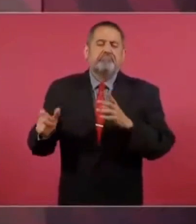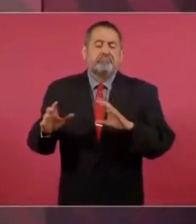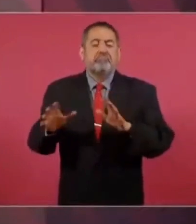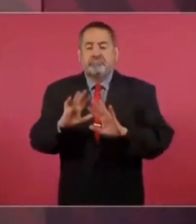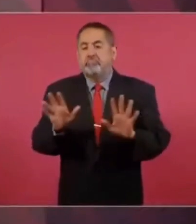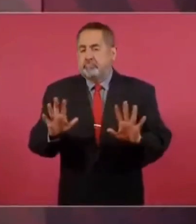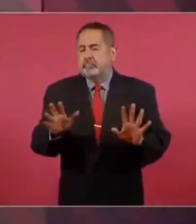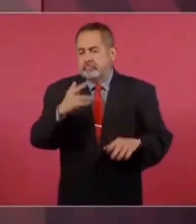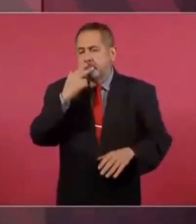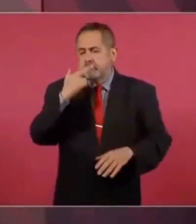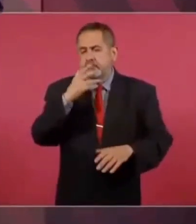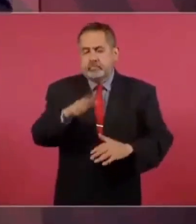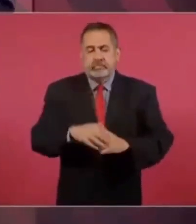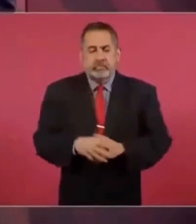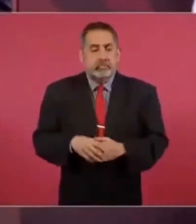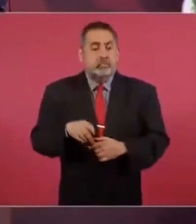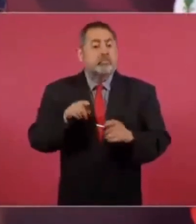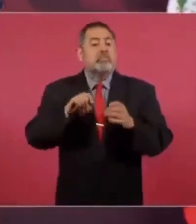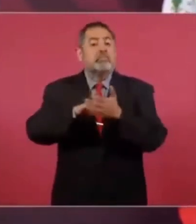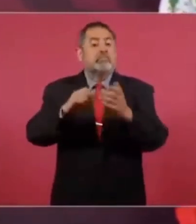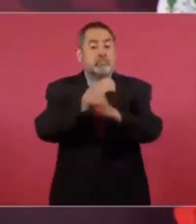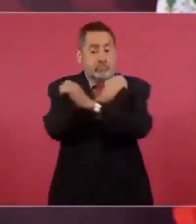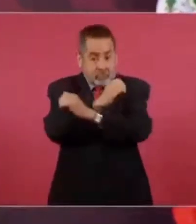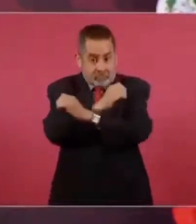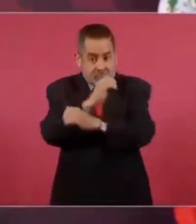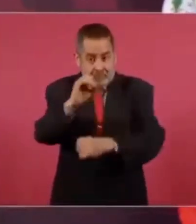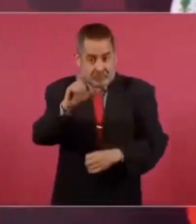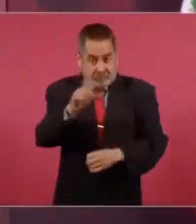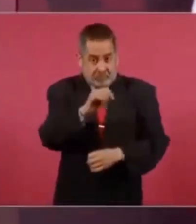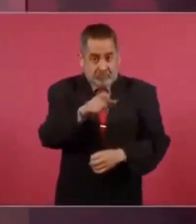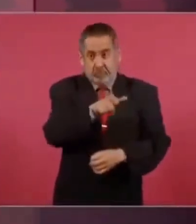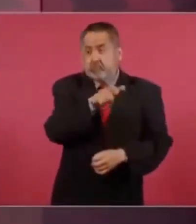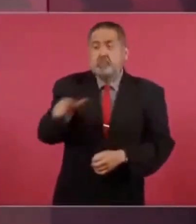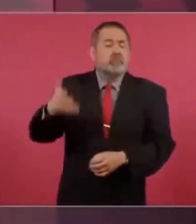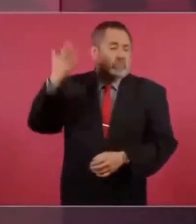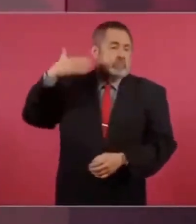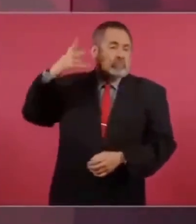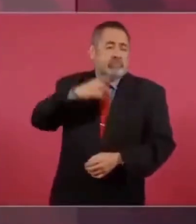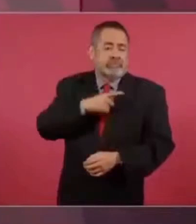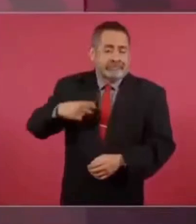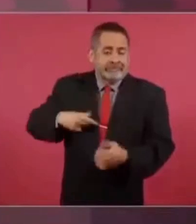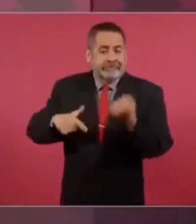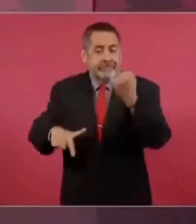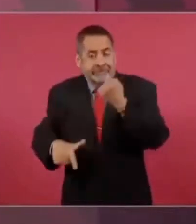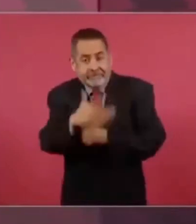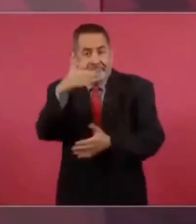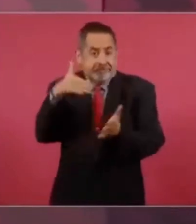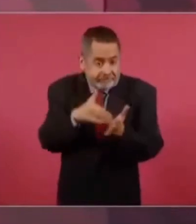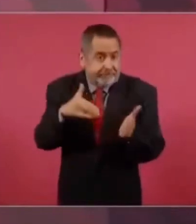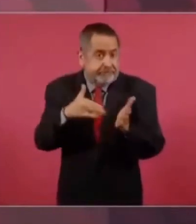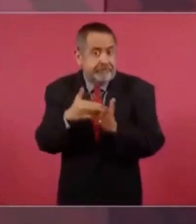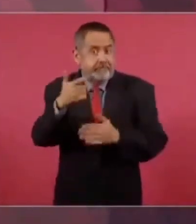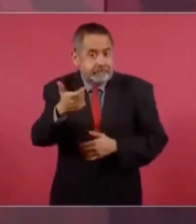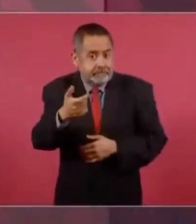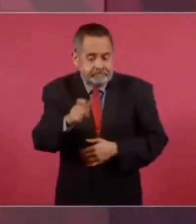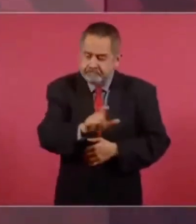Les puedo decir que Oxxo pagó, que debía 12,000 millones de